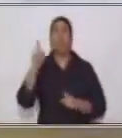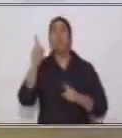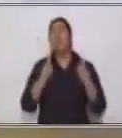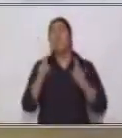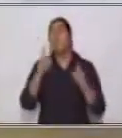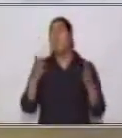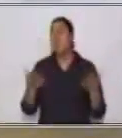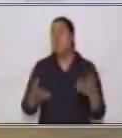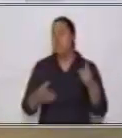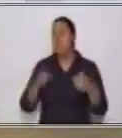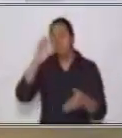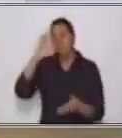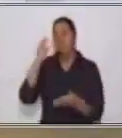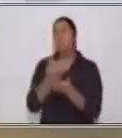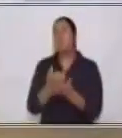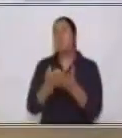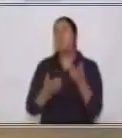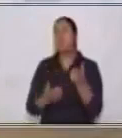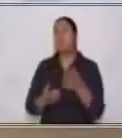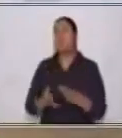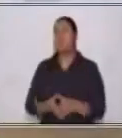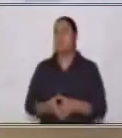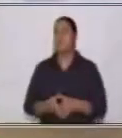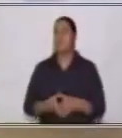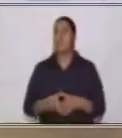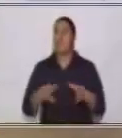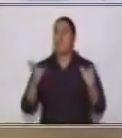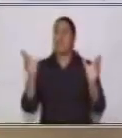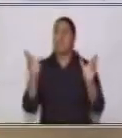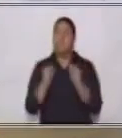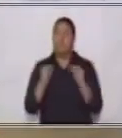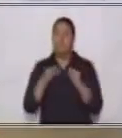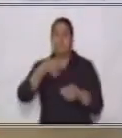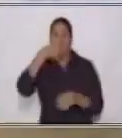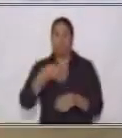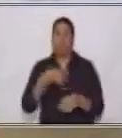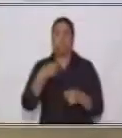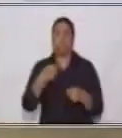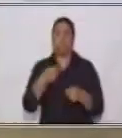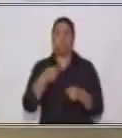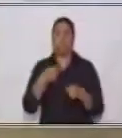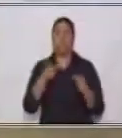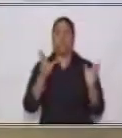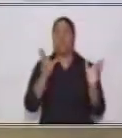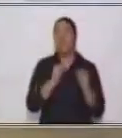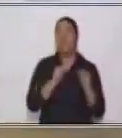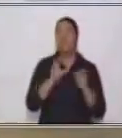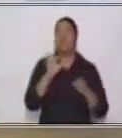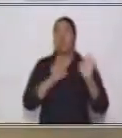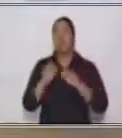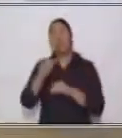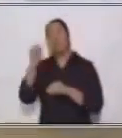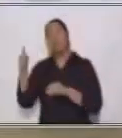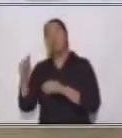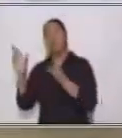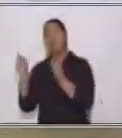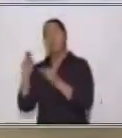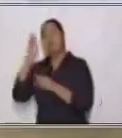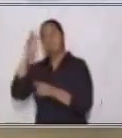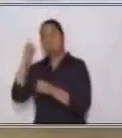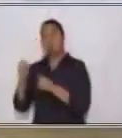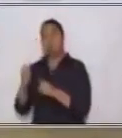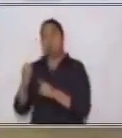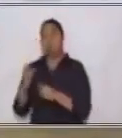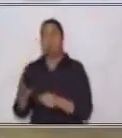tú que cumple con esta característica, que es breve y conciso? ¿El resumen o la conclusión?